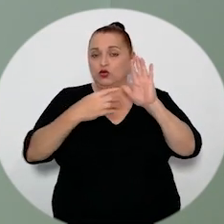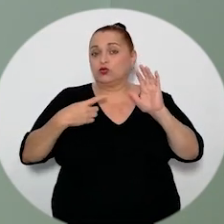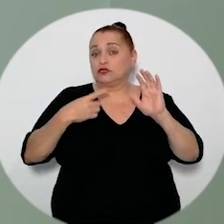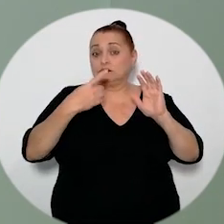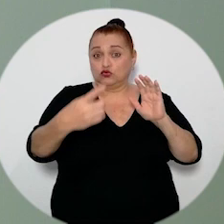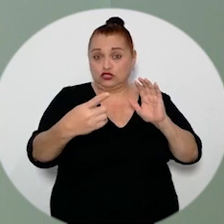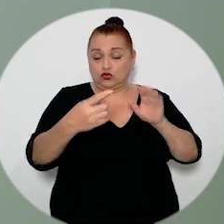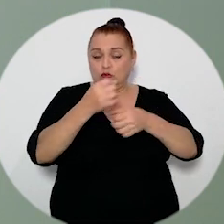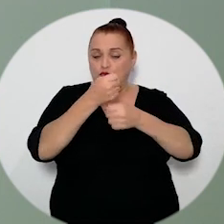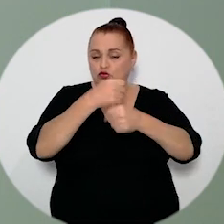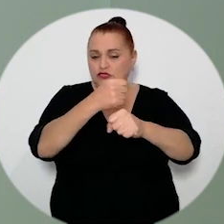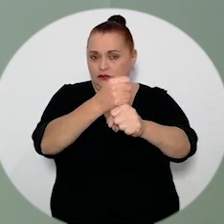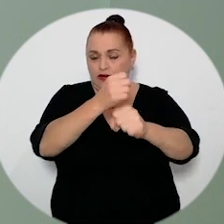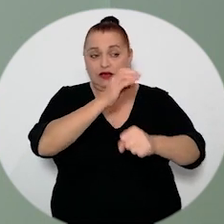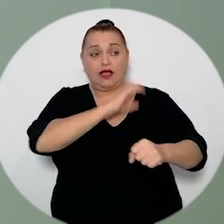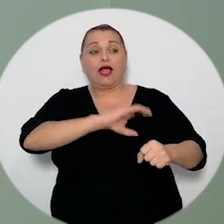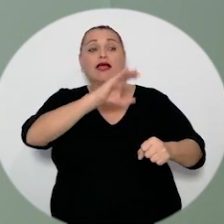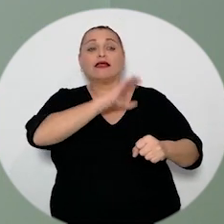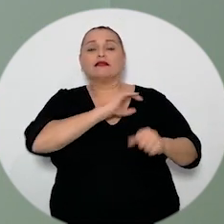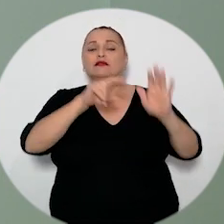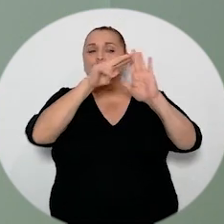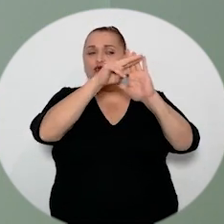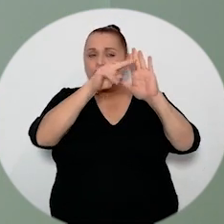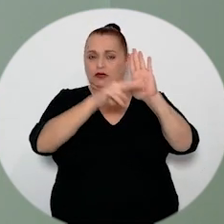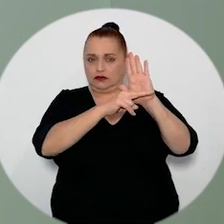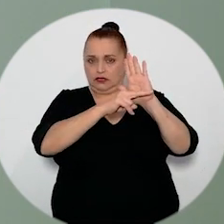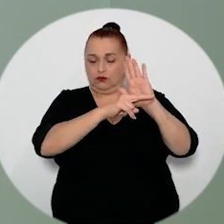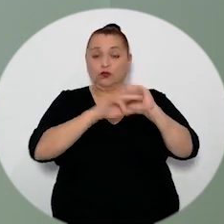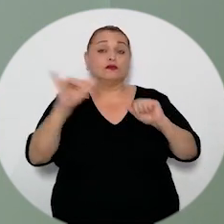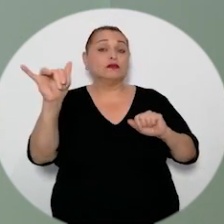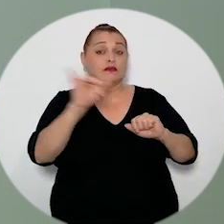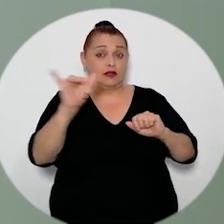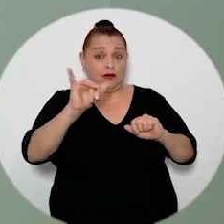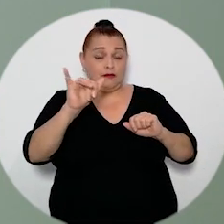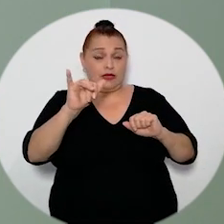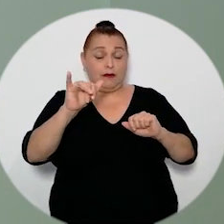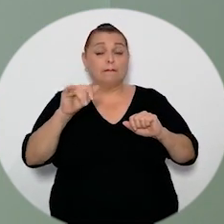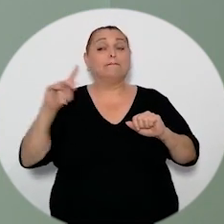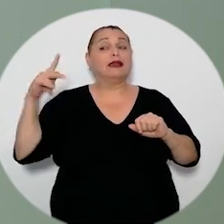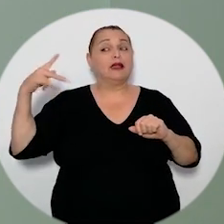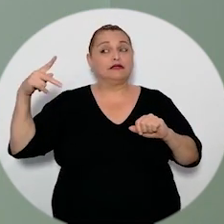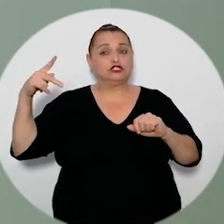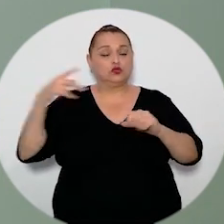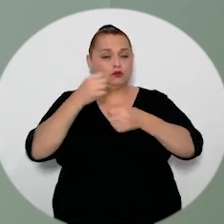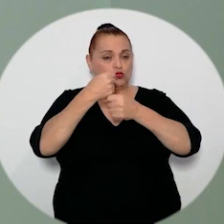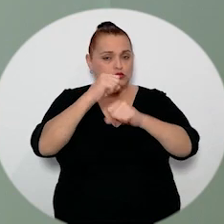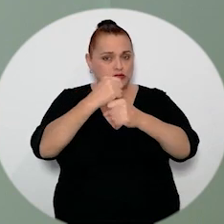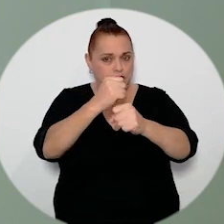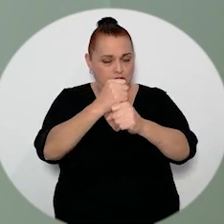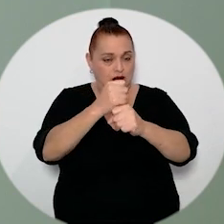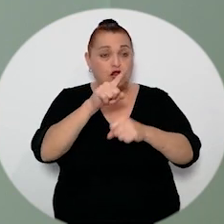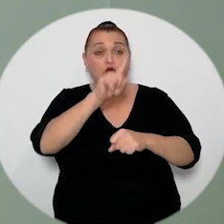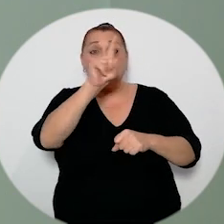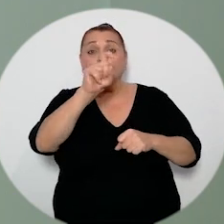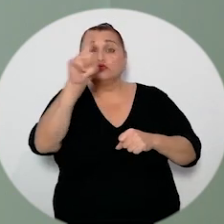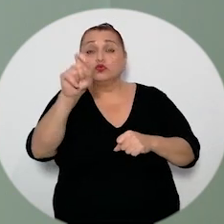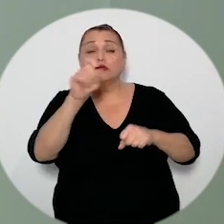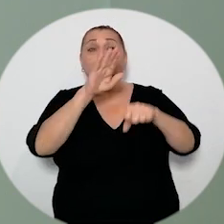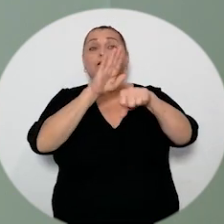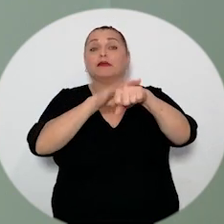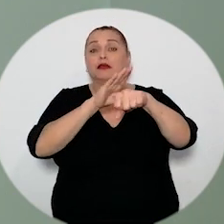reglamento o disposición municipal de carácter normativo. También está el plebiscito municipal. Esta